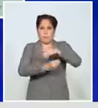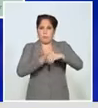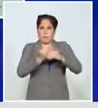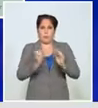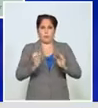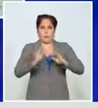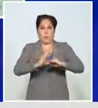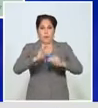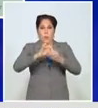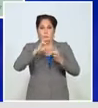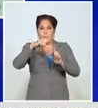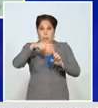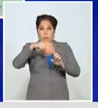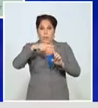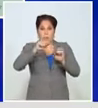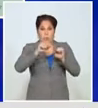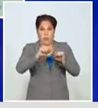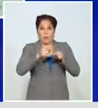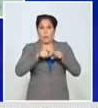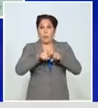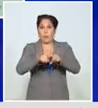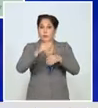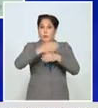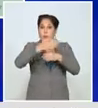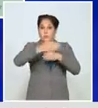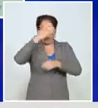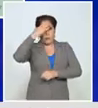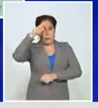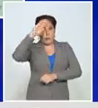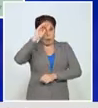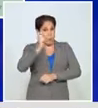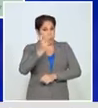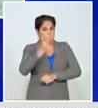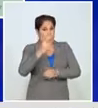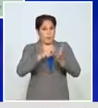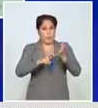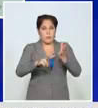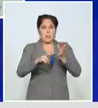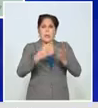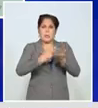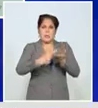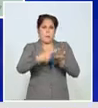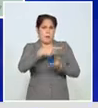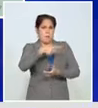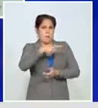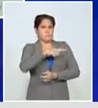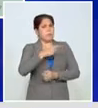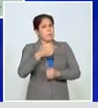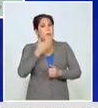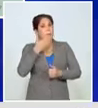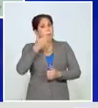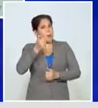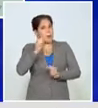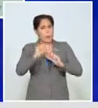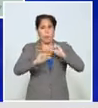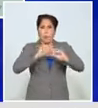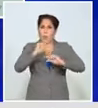Guantánamo, junto con Santiago, fueron las que durante varios días, varias